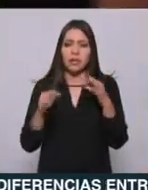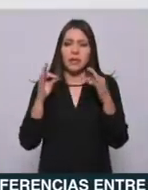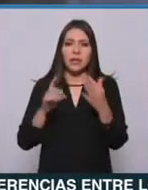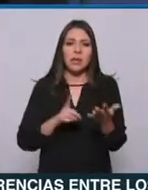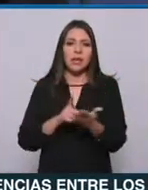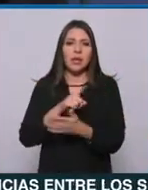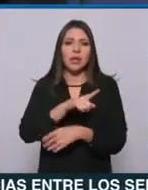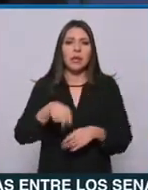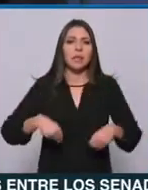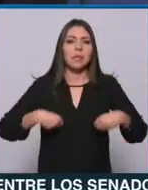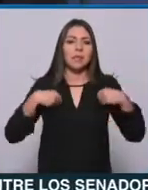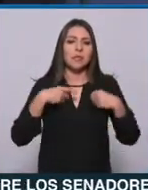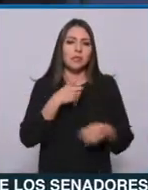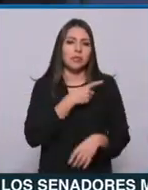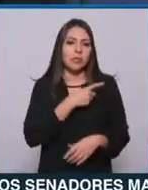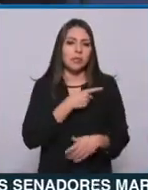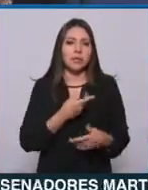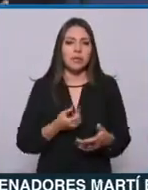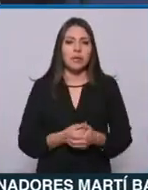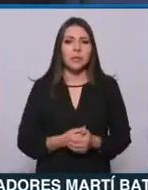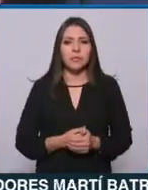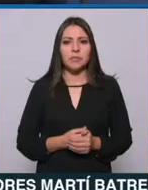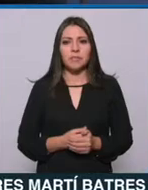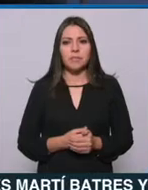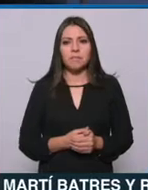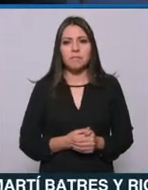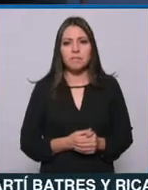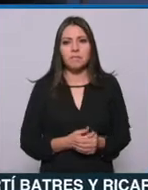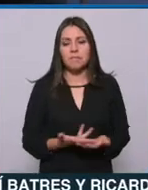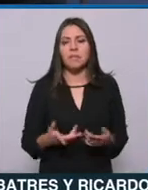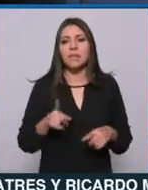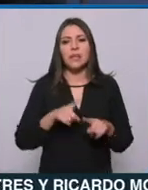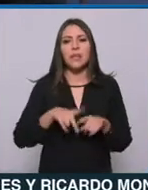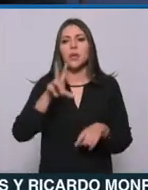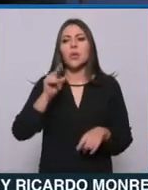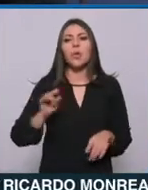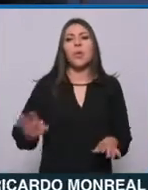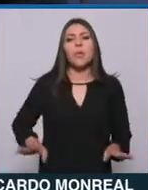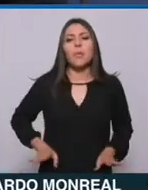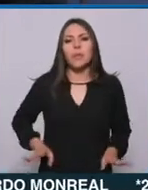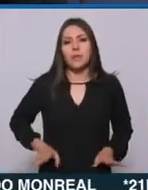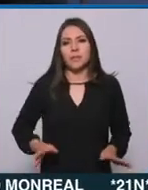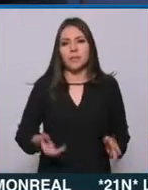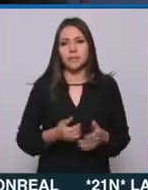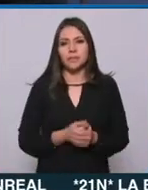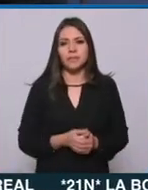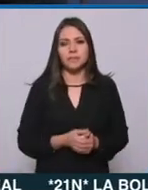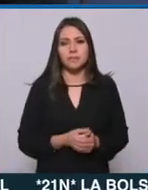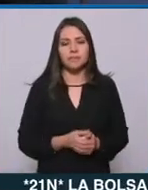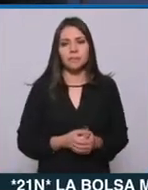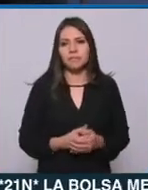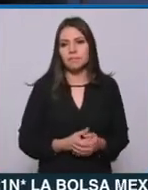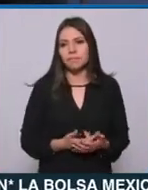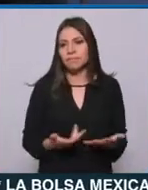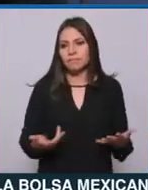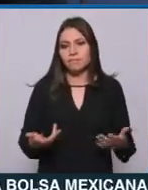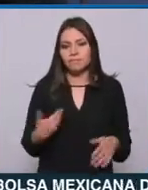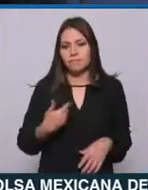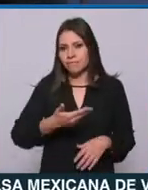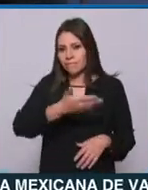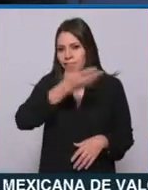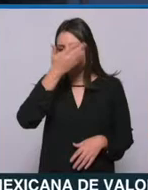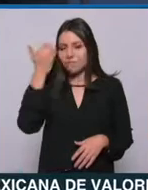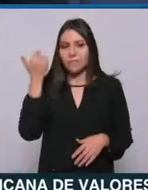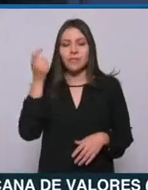Entonces, ¿a quién no le convendría? Pues yo creo que hay una serie ahí, como que esta coyuntura o esta serie de violencias nos